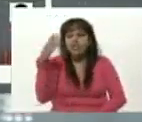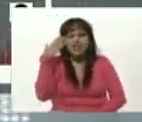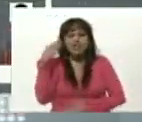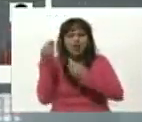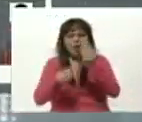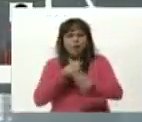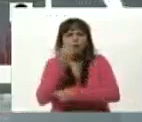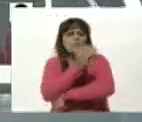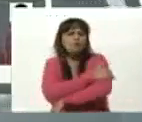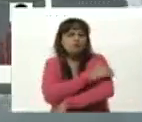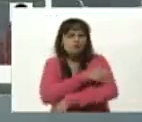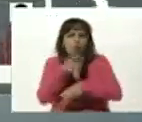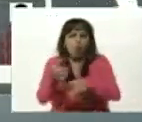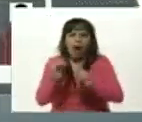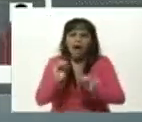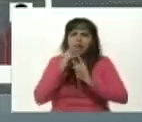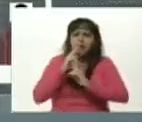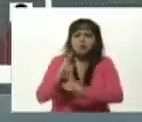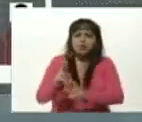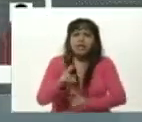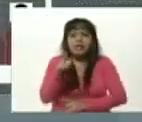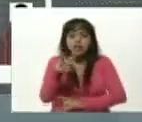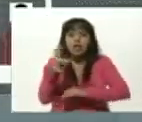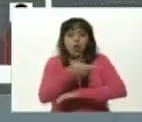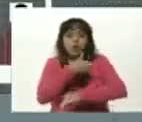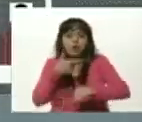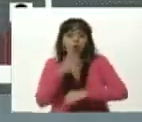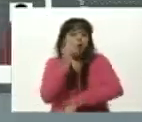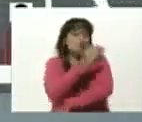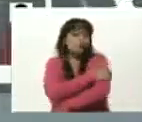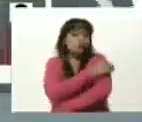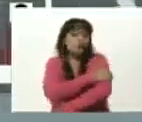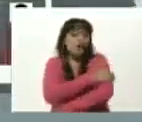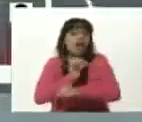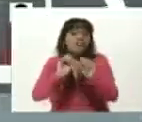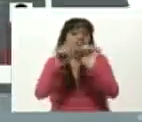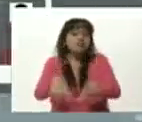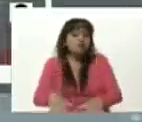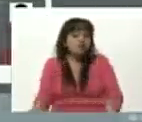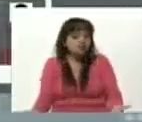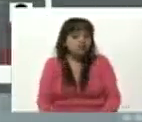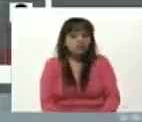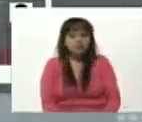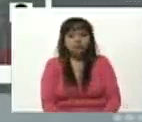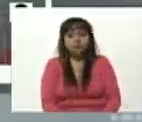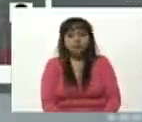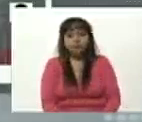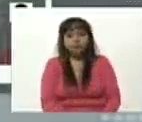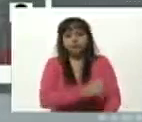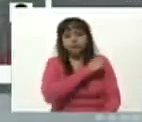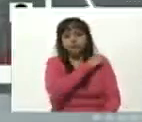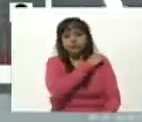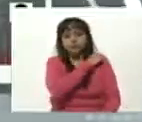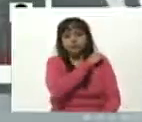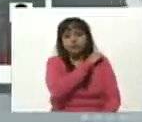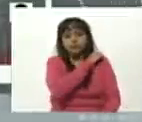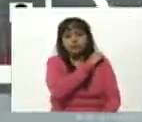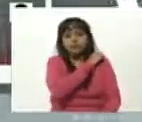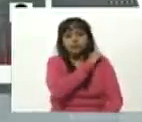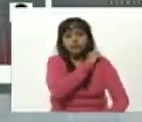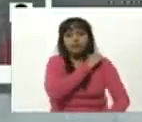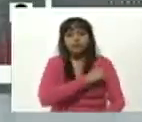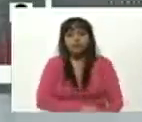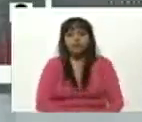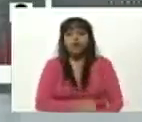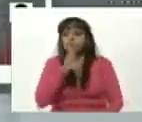¿verdad? Ese gobernador opositor abandonó, no le hizo dragado más nunca la salida